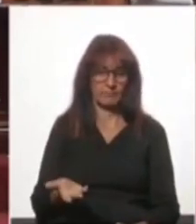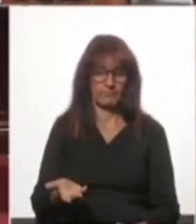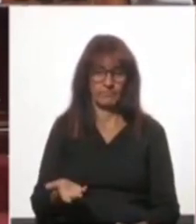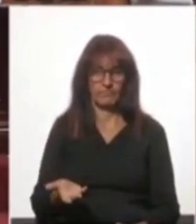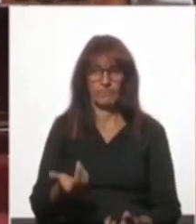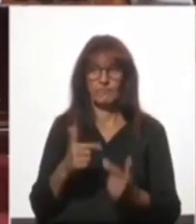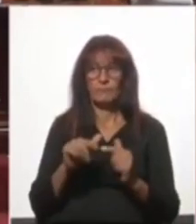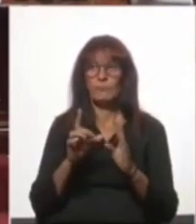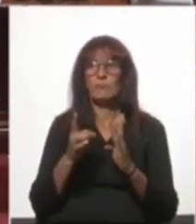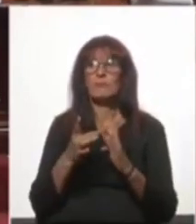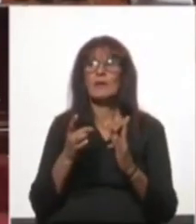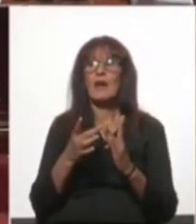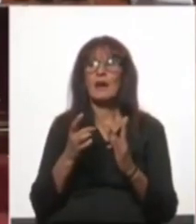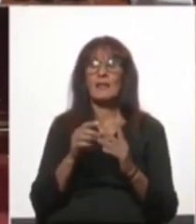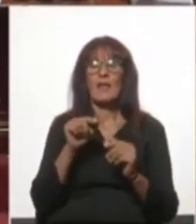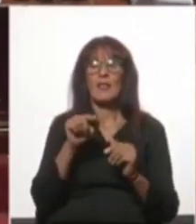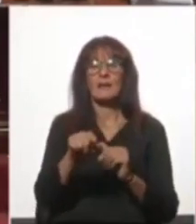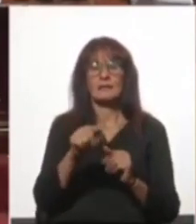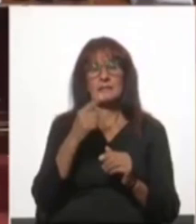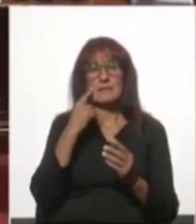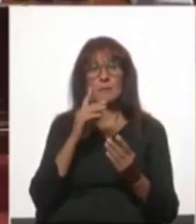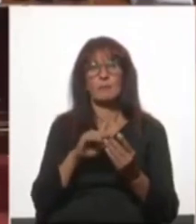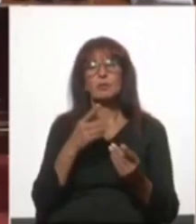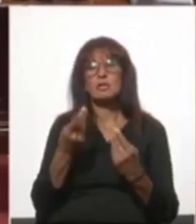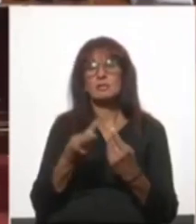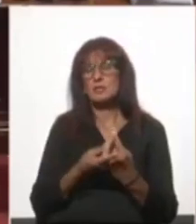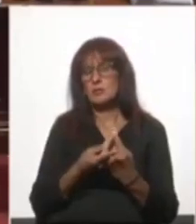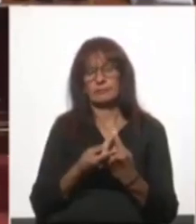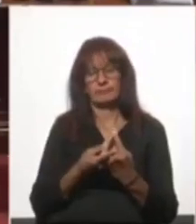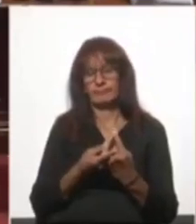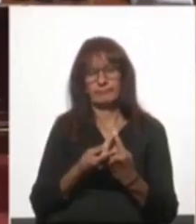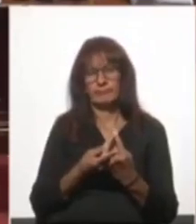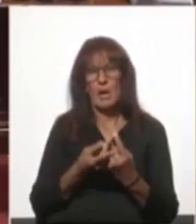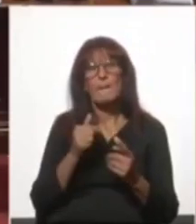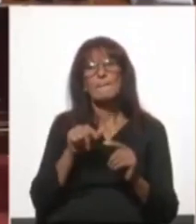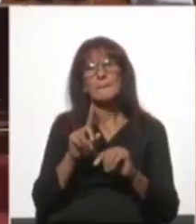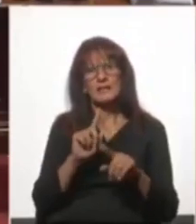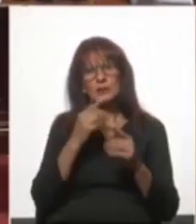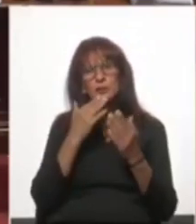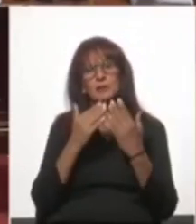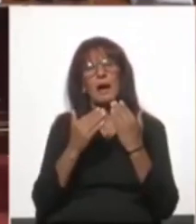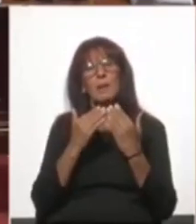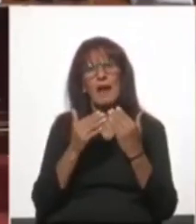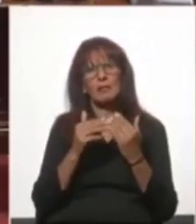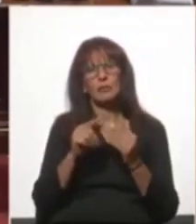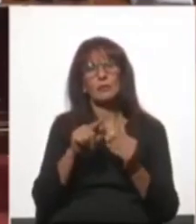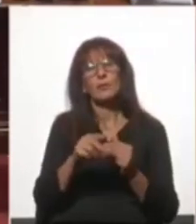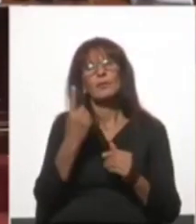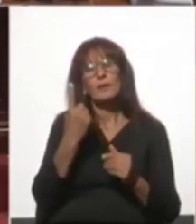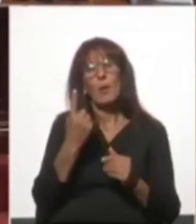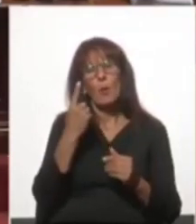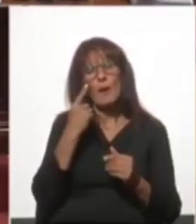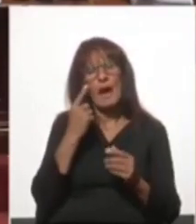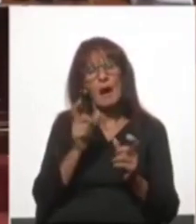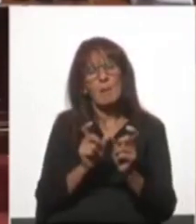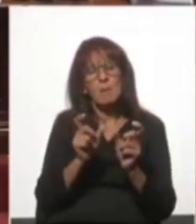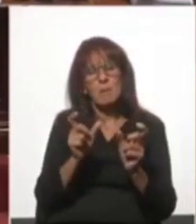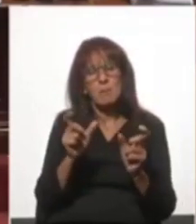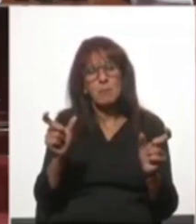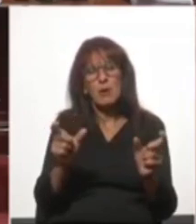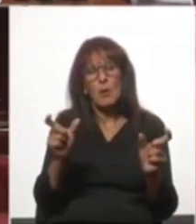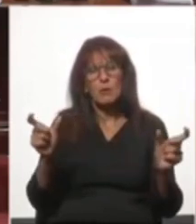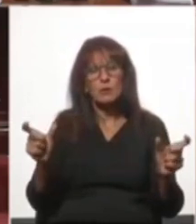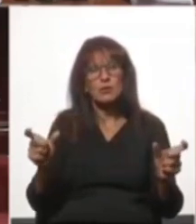La calidad de esa proyección es pésima, pero está hablando además de una proporción enorme del